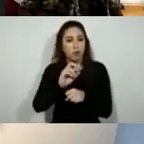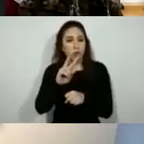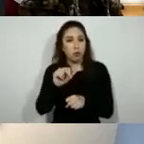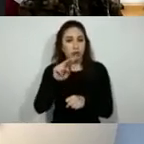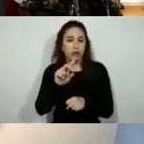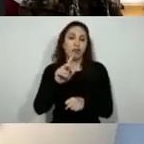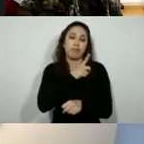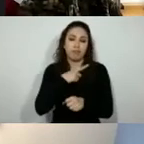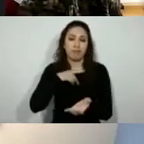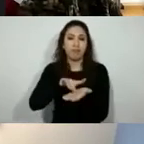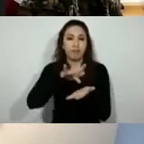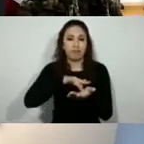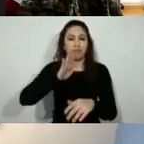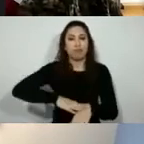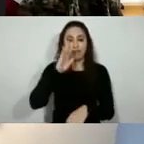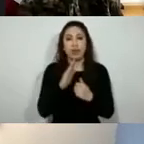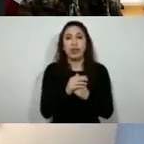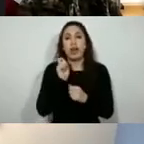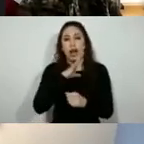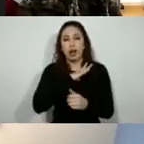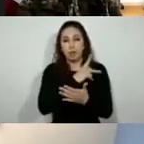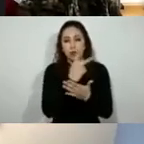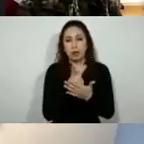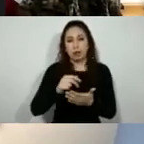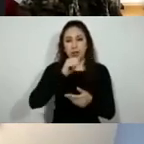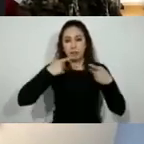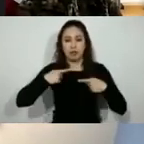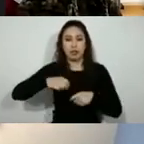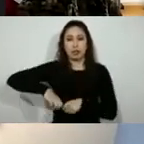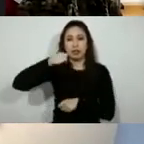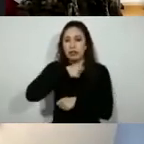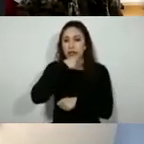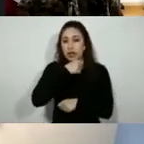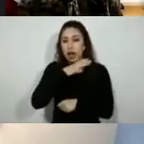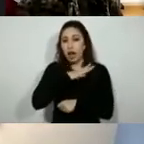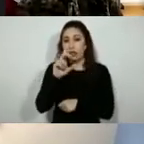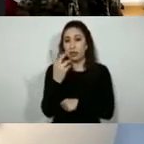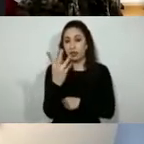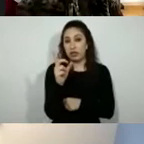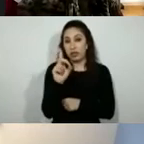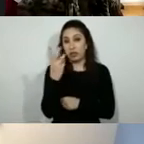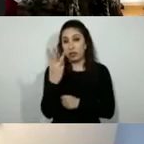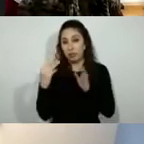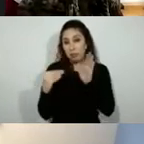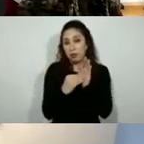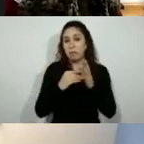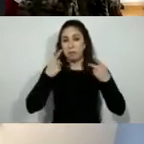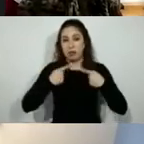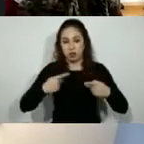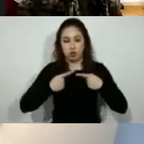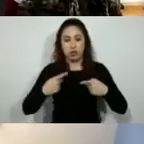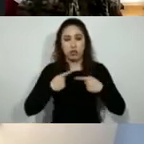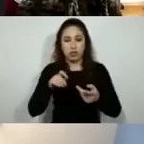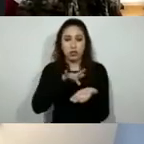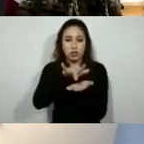El programa de adultos mayores universal, que hoy apoya a 33,000 personas, es universal para adultos